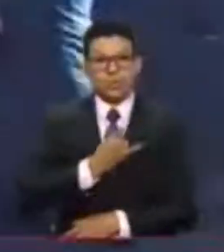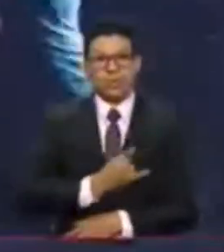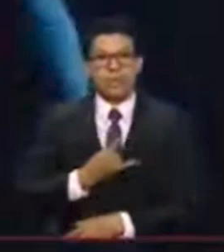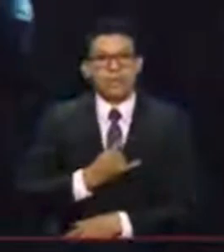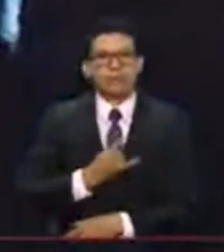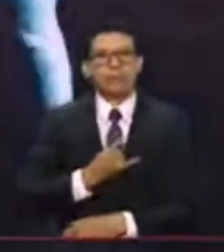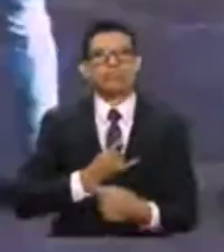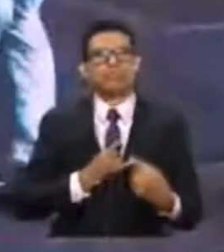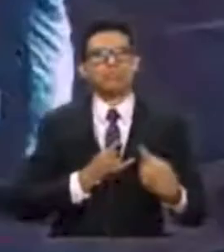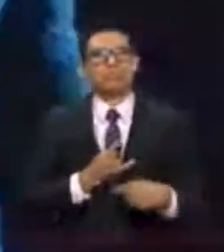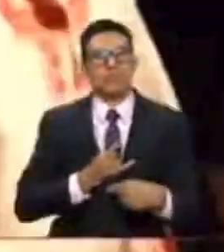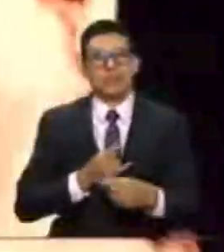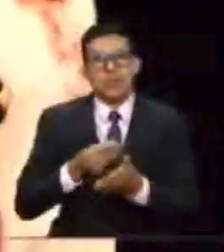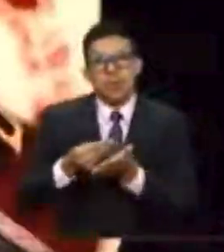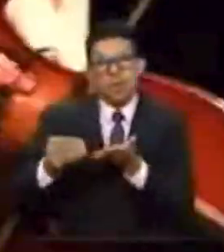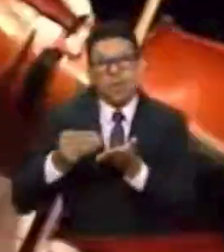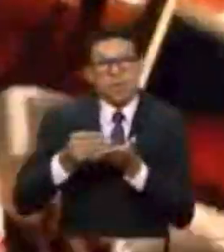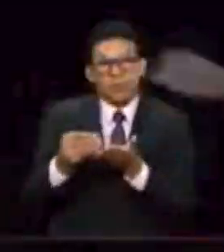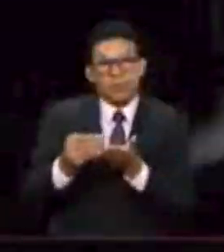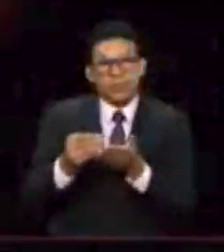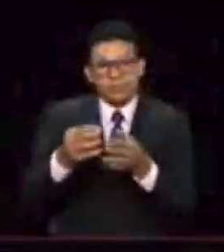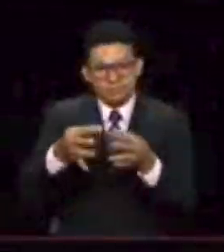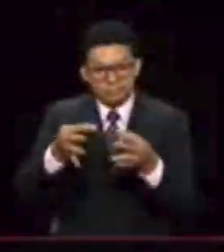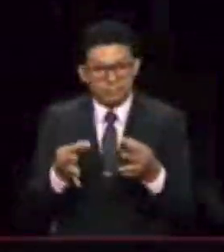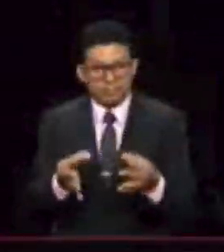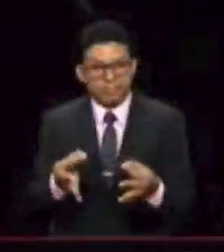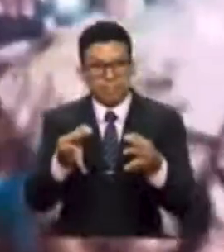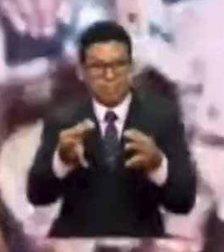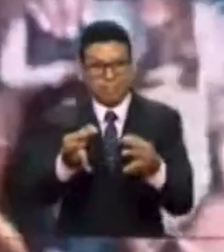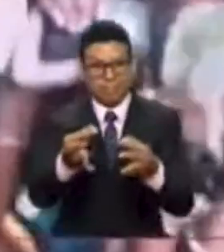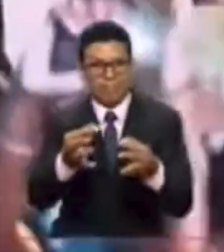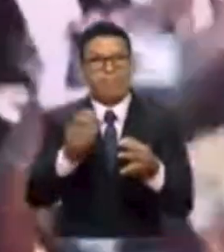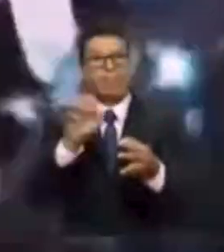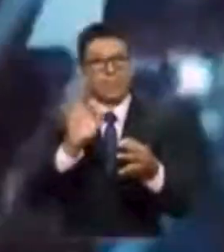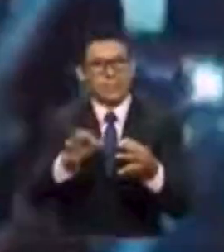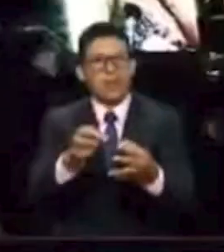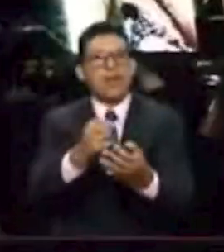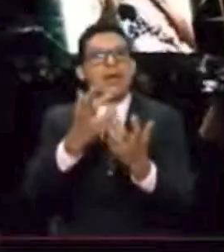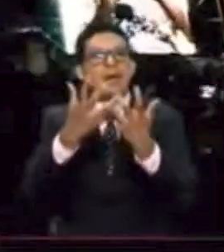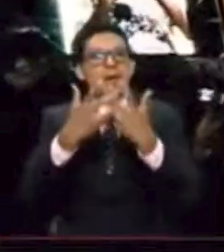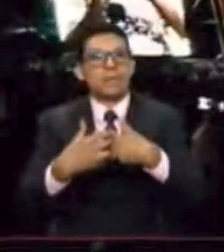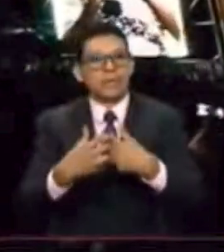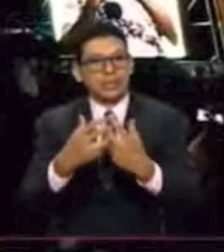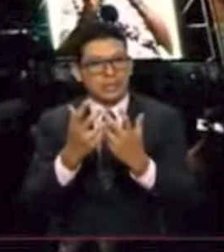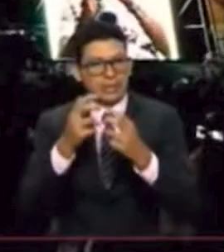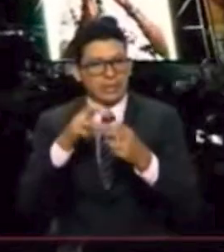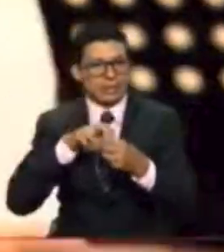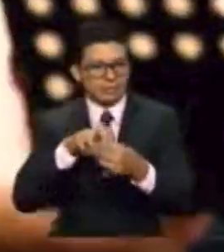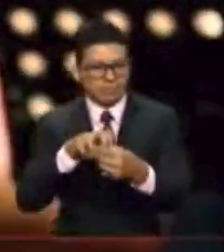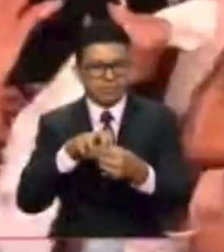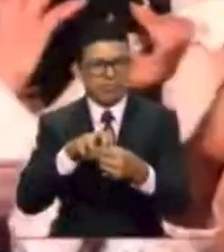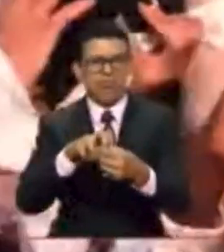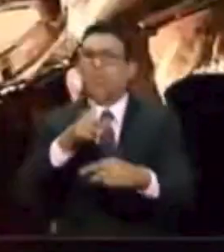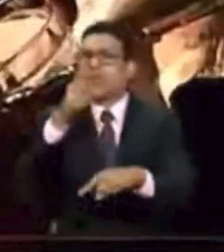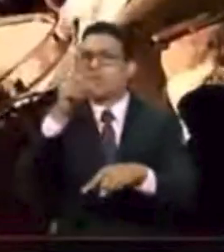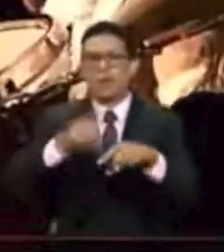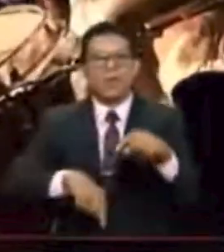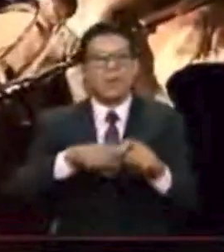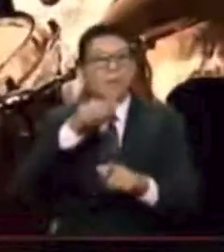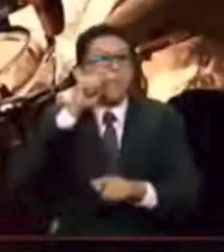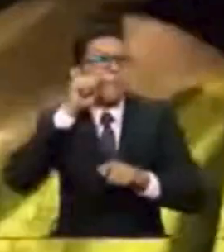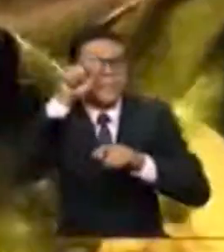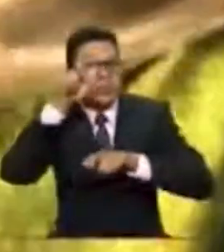que compren los tiquetes de viaje en las taquillas oficiales de las empresas de transporte, que no permitan que